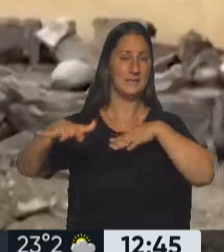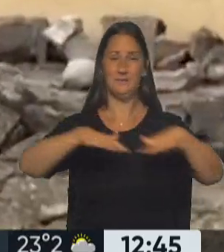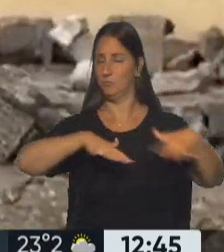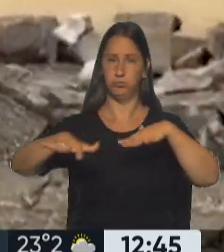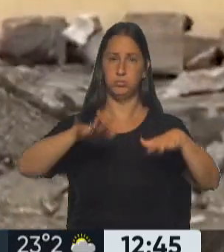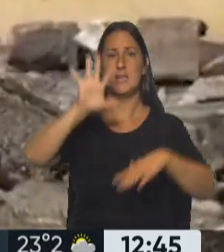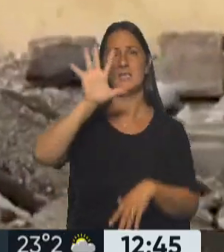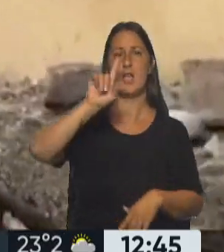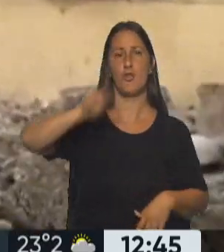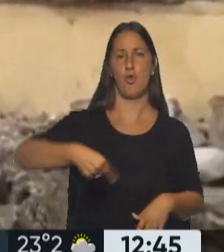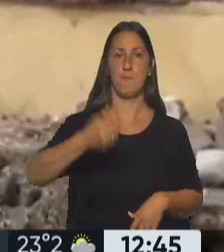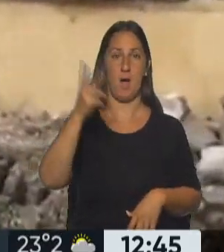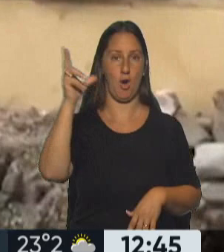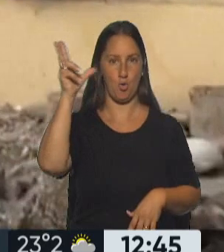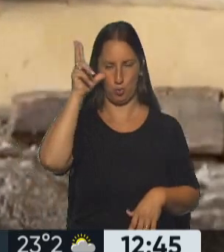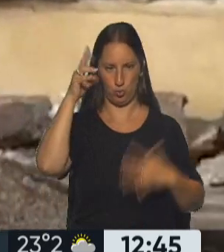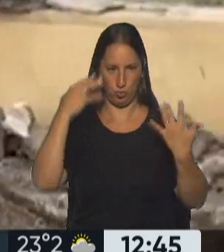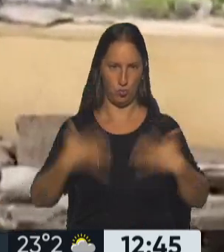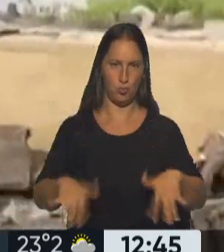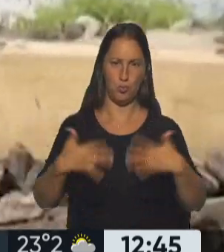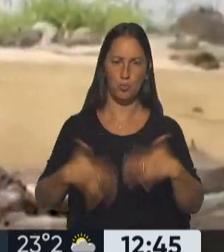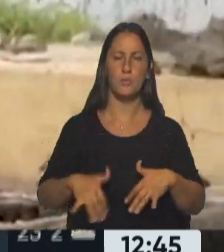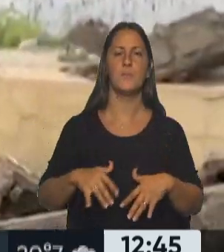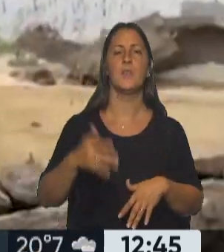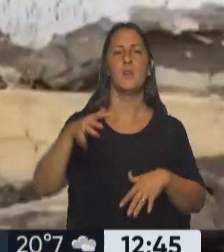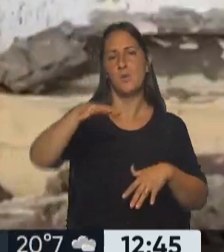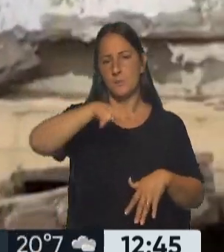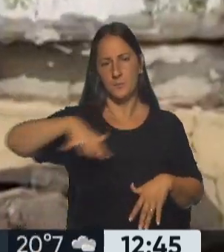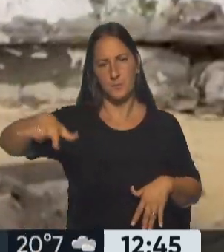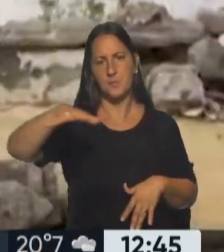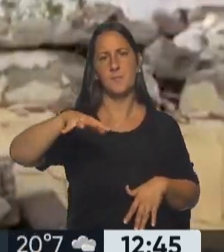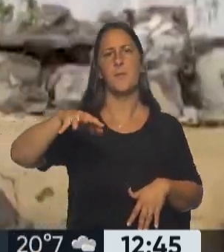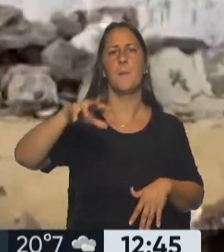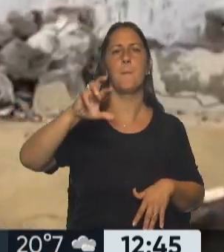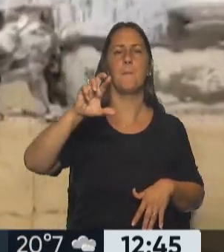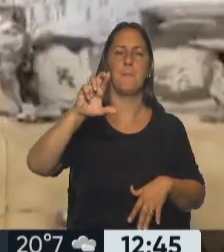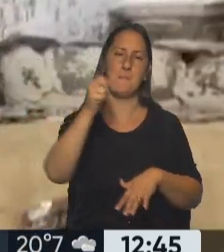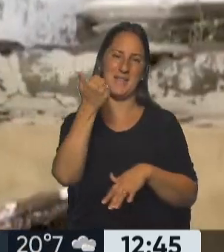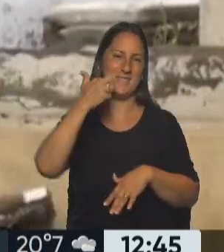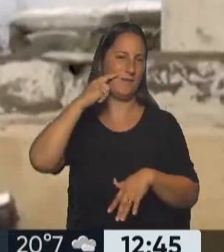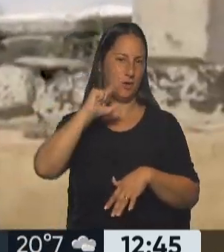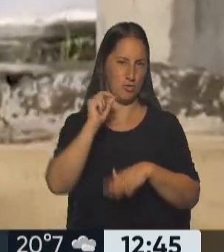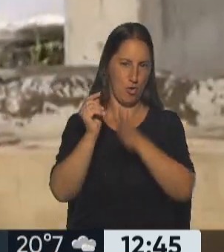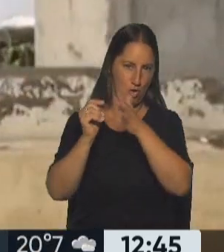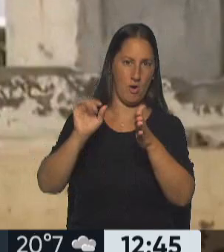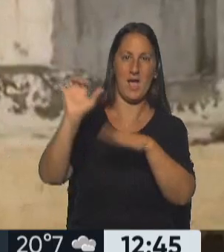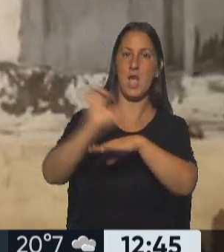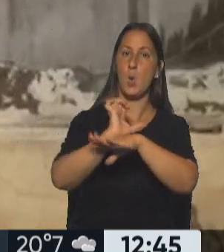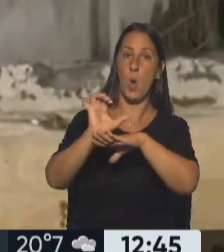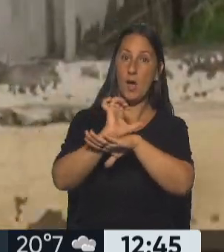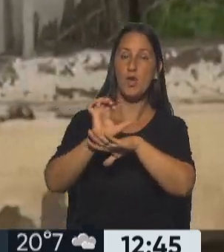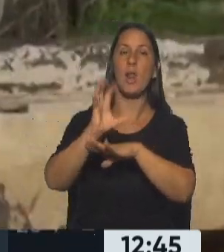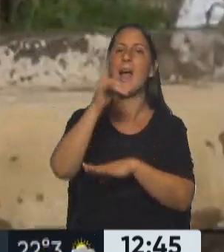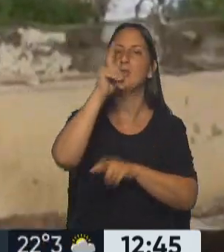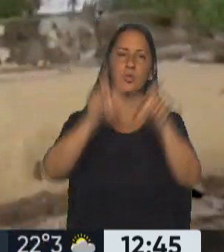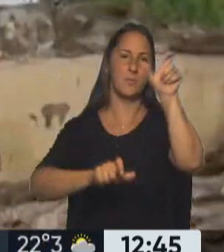sismo 6,8 afectó a una región del Pacífico ecuatoriano. Causó más de 14